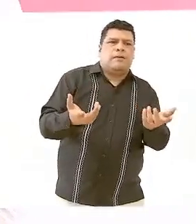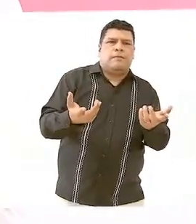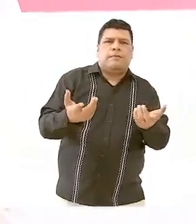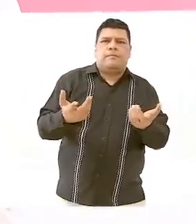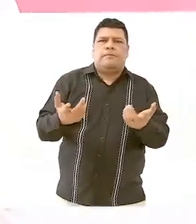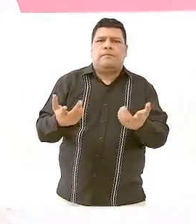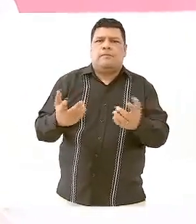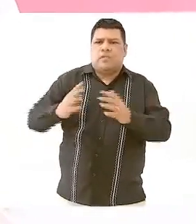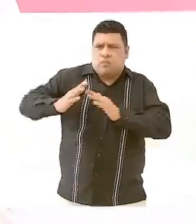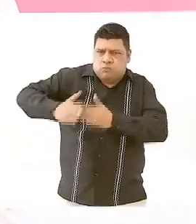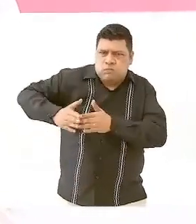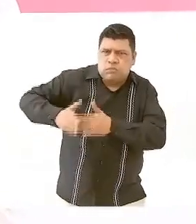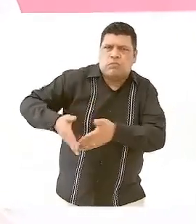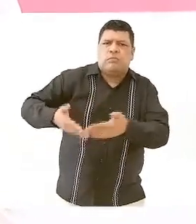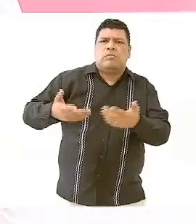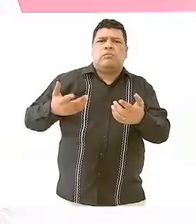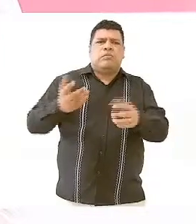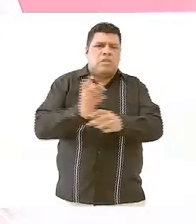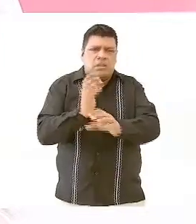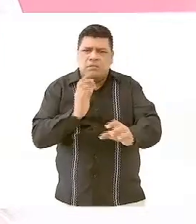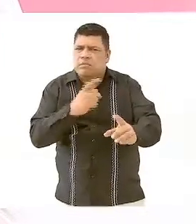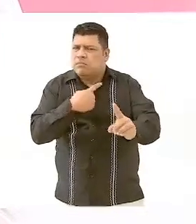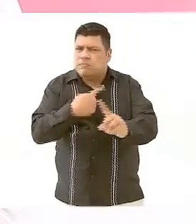de navegación,